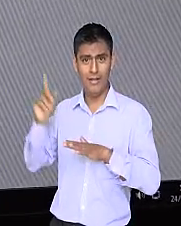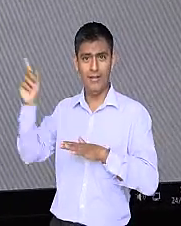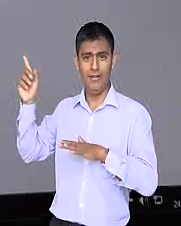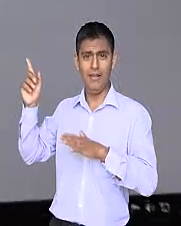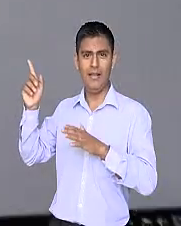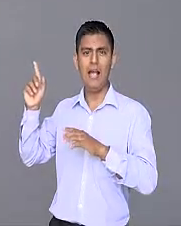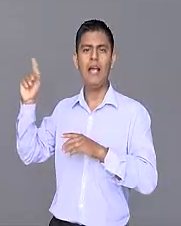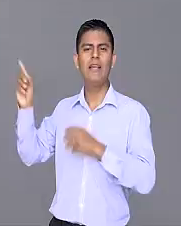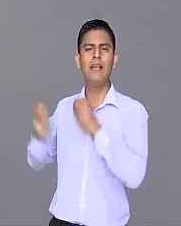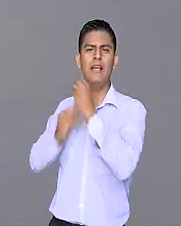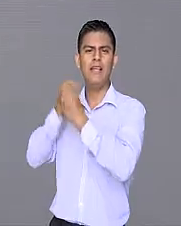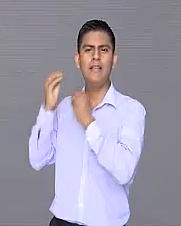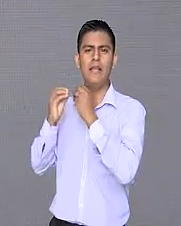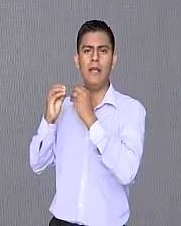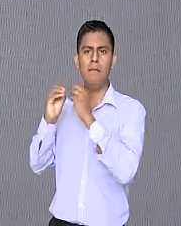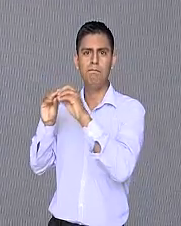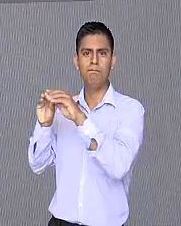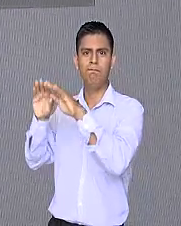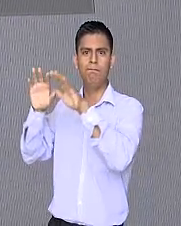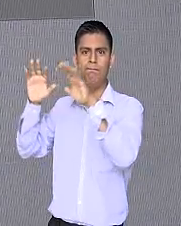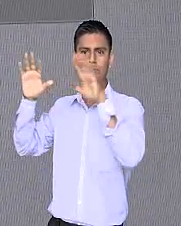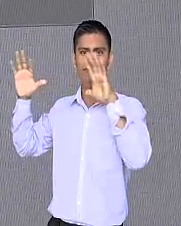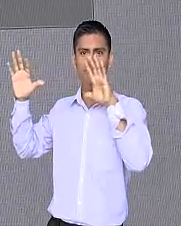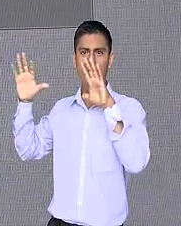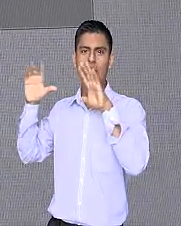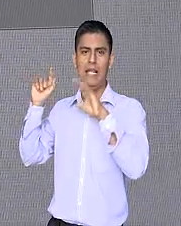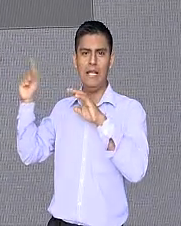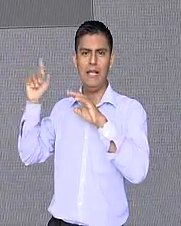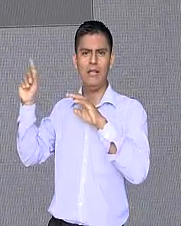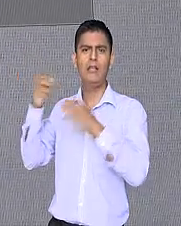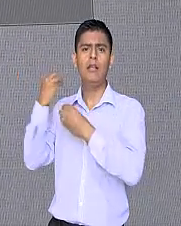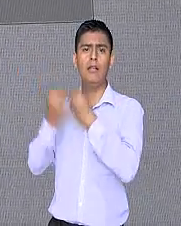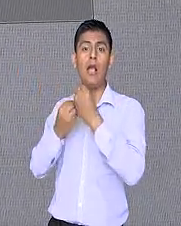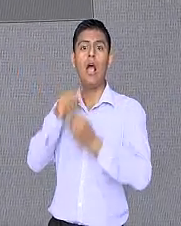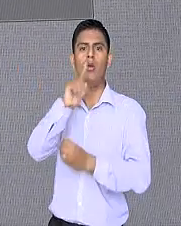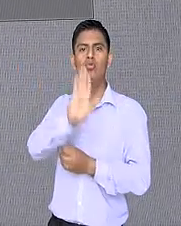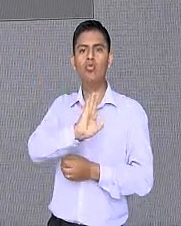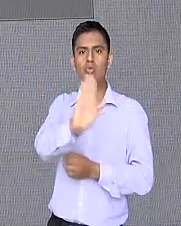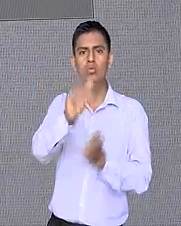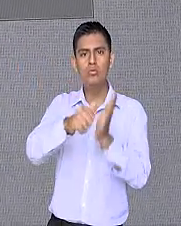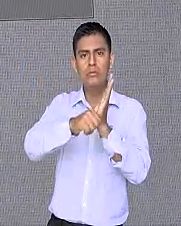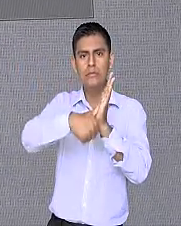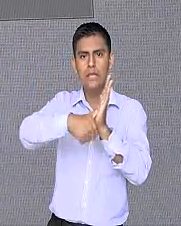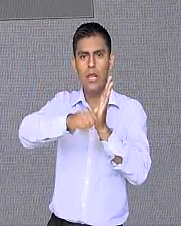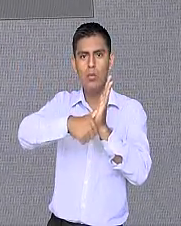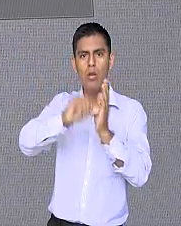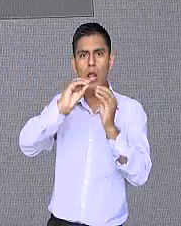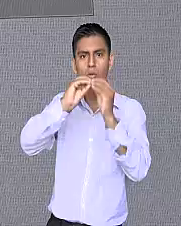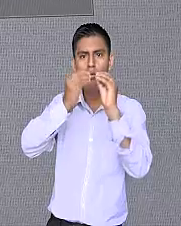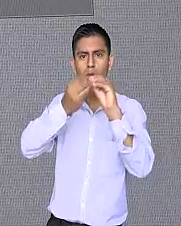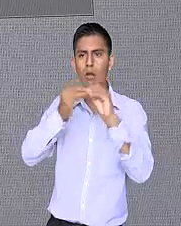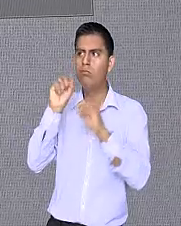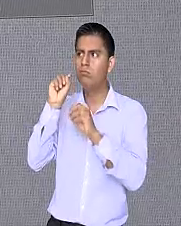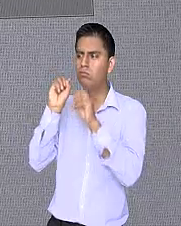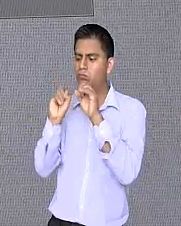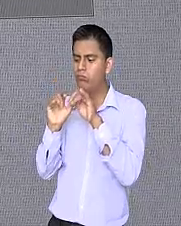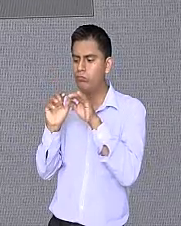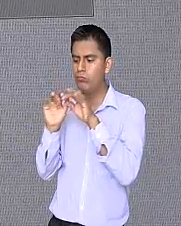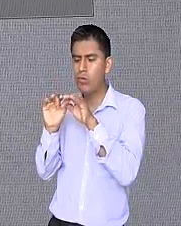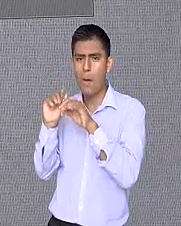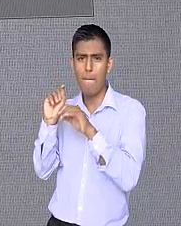y ya tenemos el acceso a la portada donde solamente digita el número de